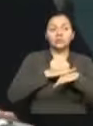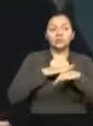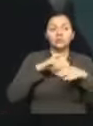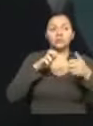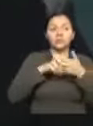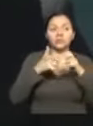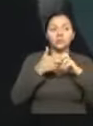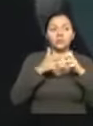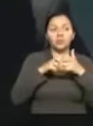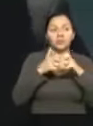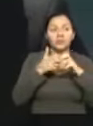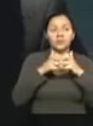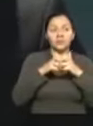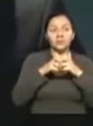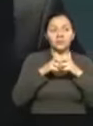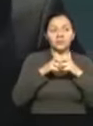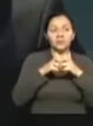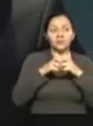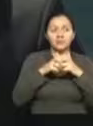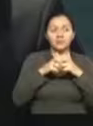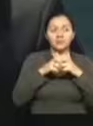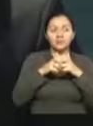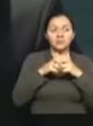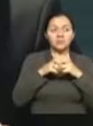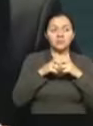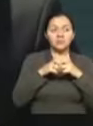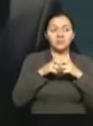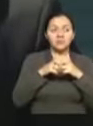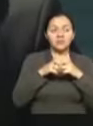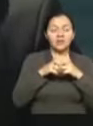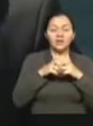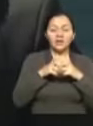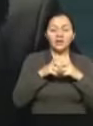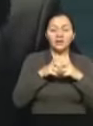supuesta vinculación del cuñado del alcalde Jaime Nebot